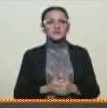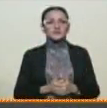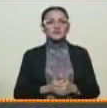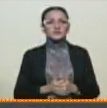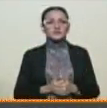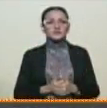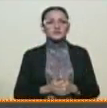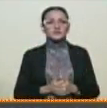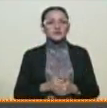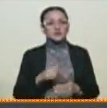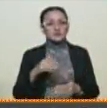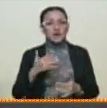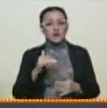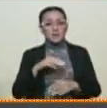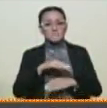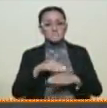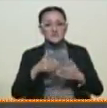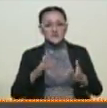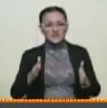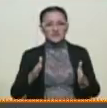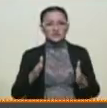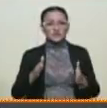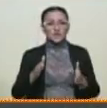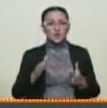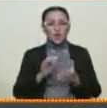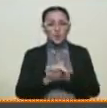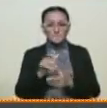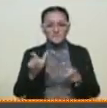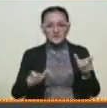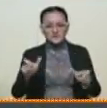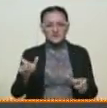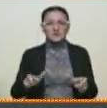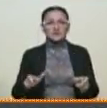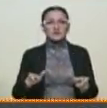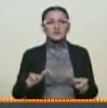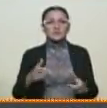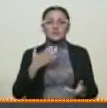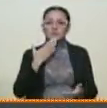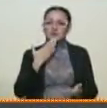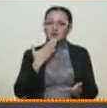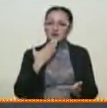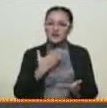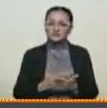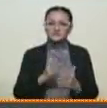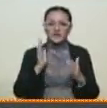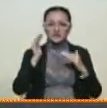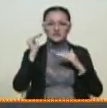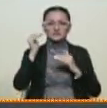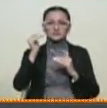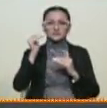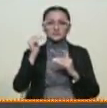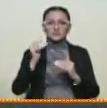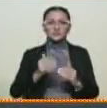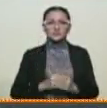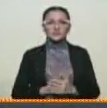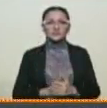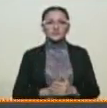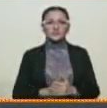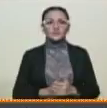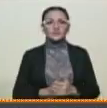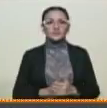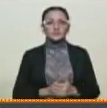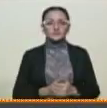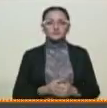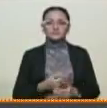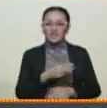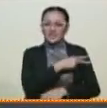sus ministros, sus compañeros de lucha, y agradecemos mucho las atenciones que le han dado a